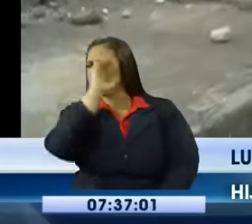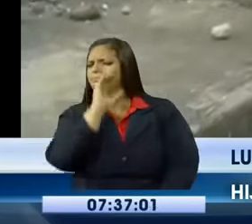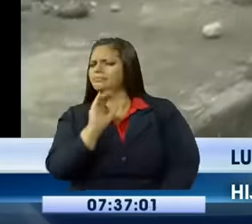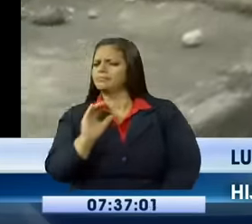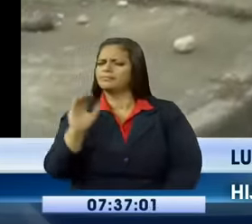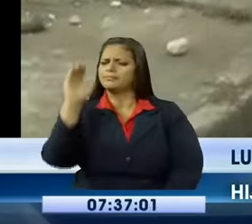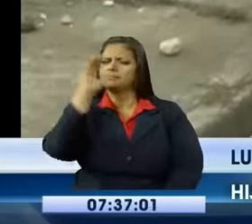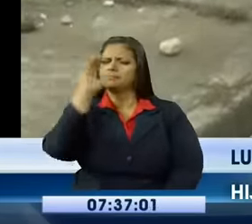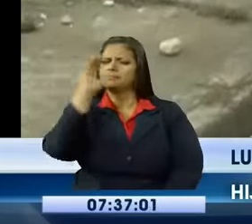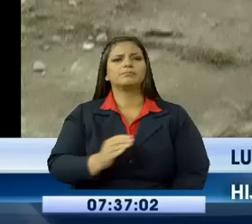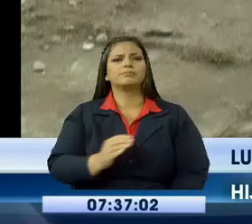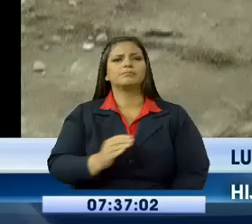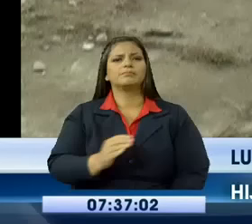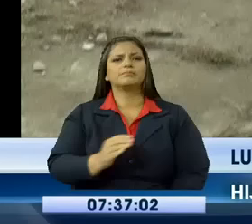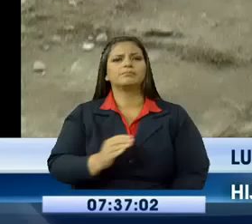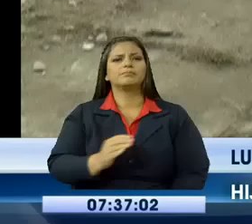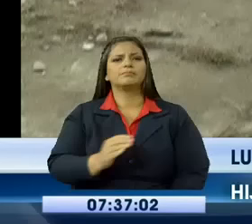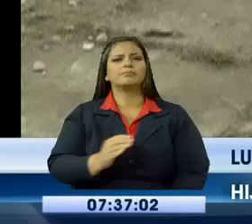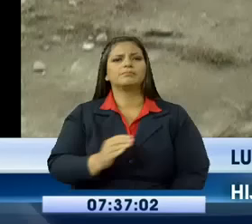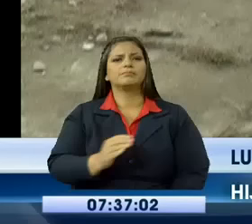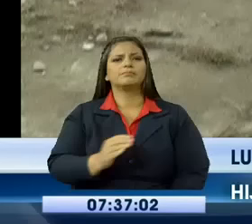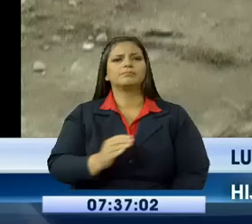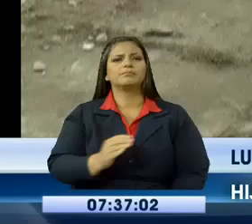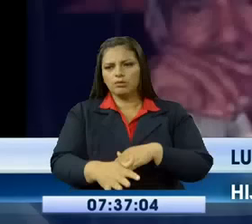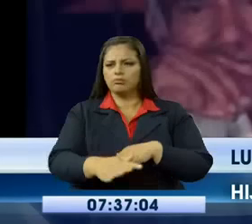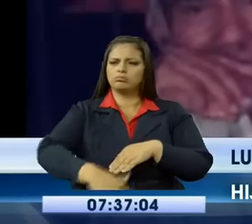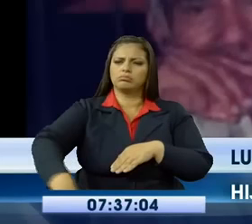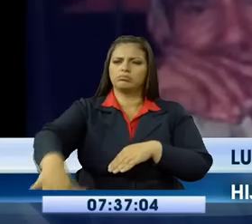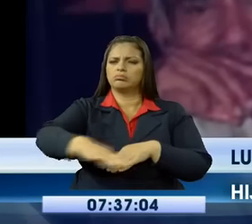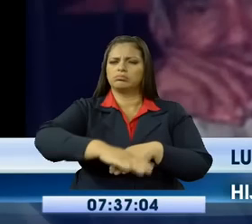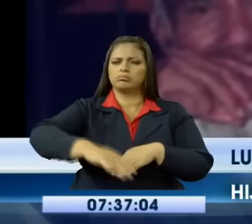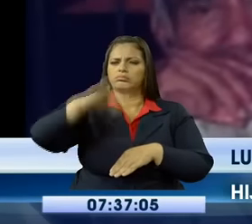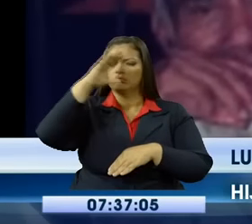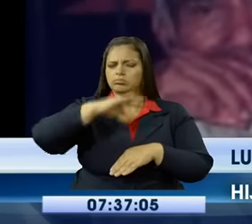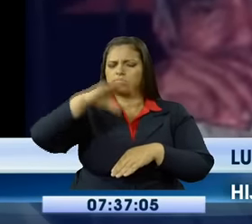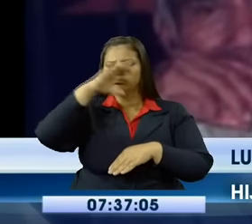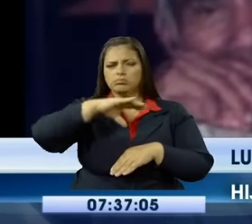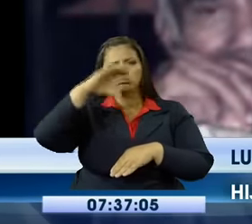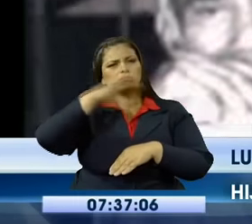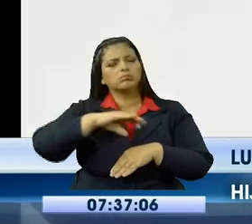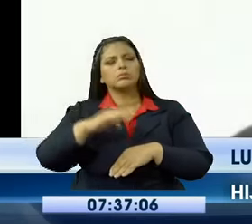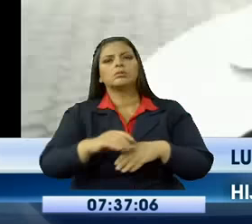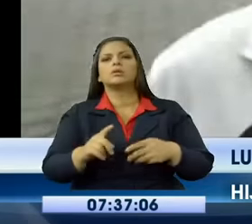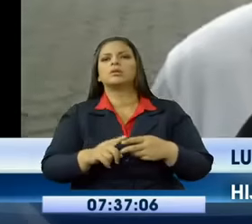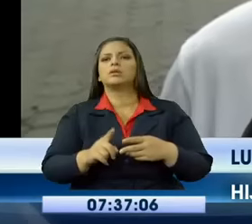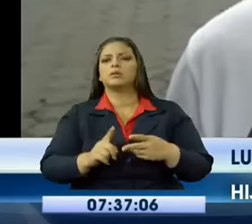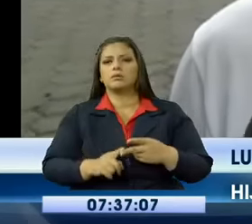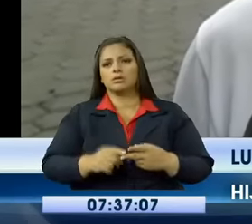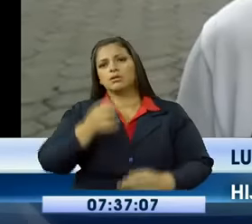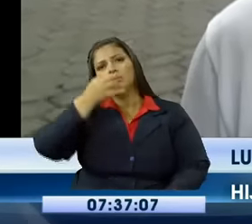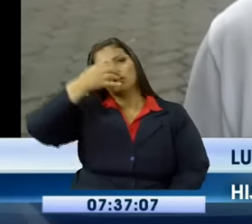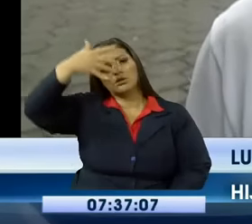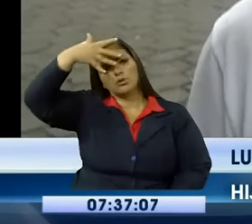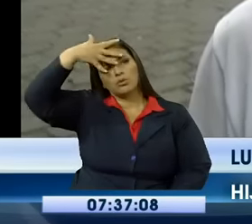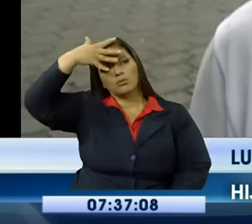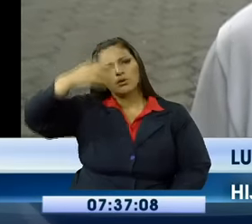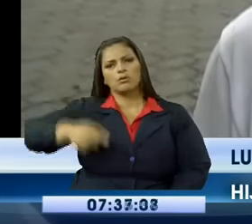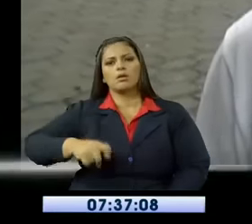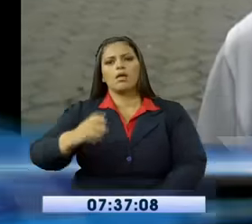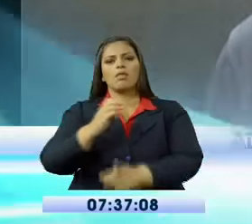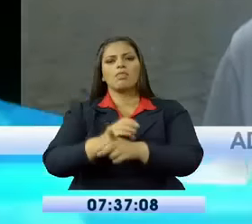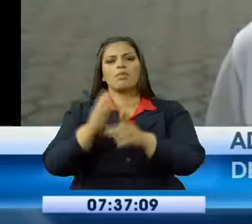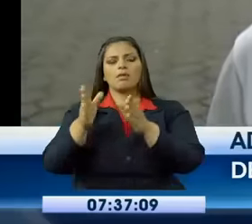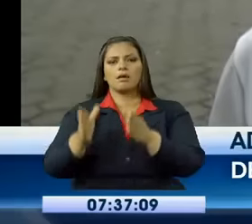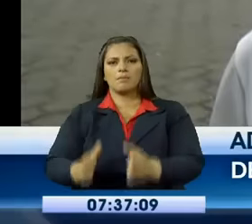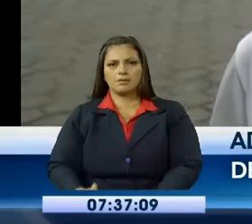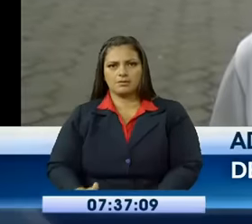Los Ríos. Ya han pasado 6 días y les preocupa el estado de salud de don Arquímedes. Sí, él tiene discapacidad, tiene